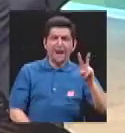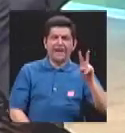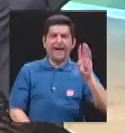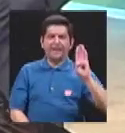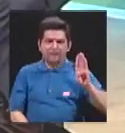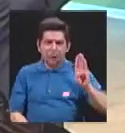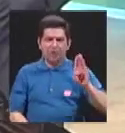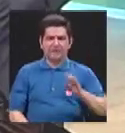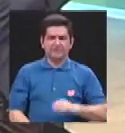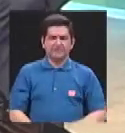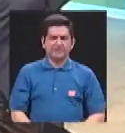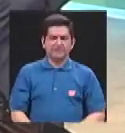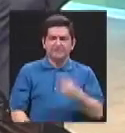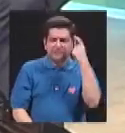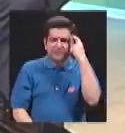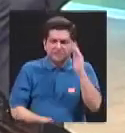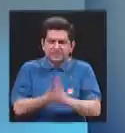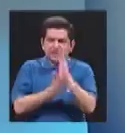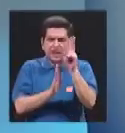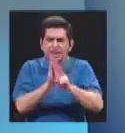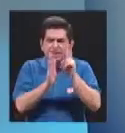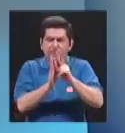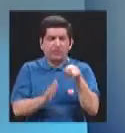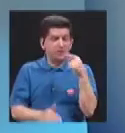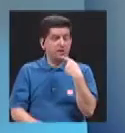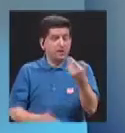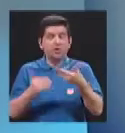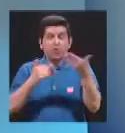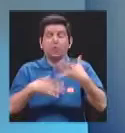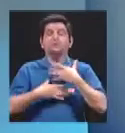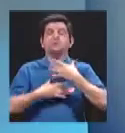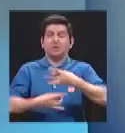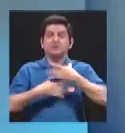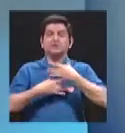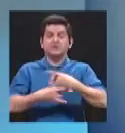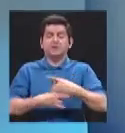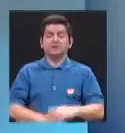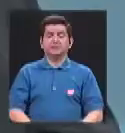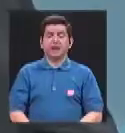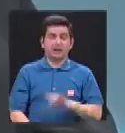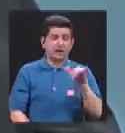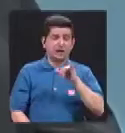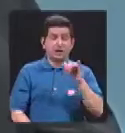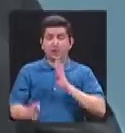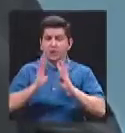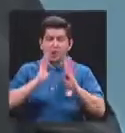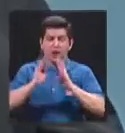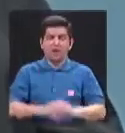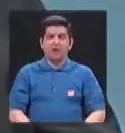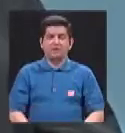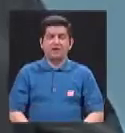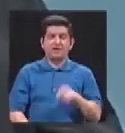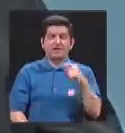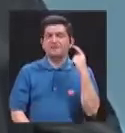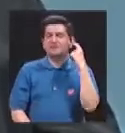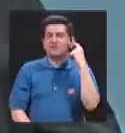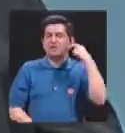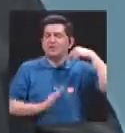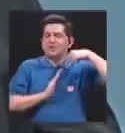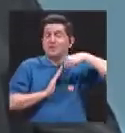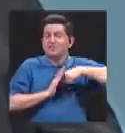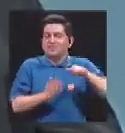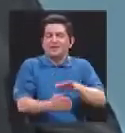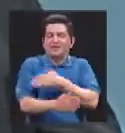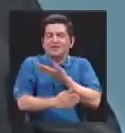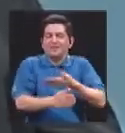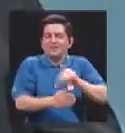los Vargas Brothers a raíz del documental, y dijo cosas muy interesantes. También habló sobre el oído